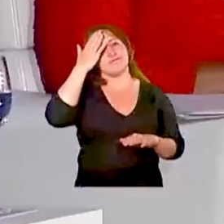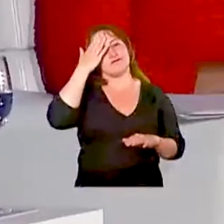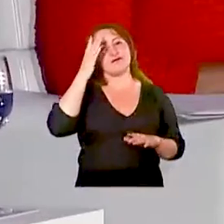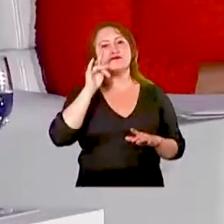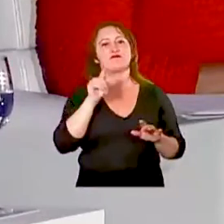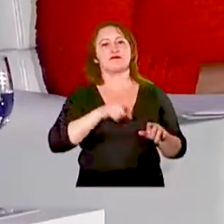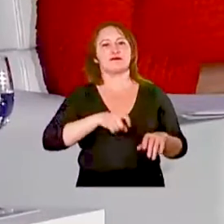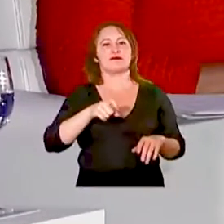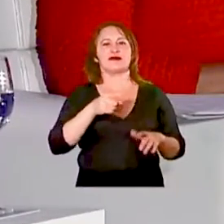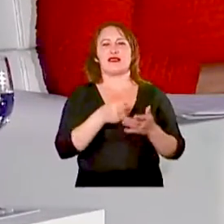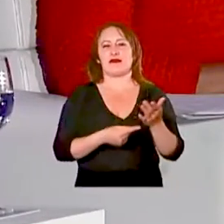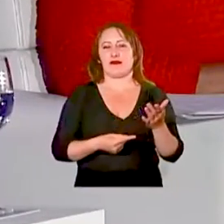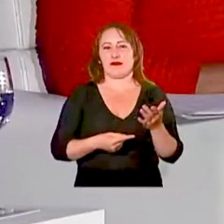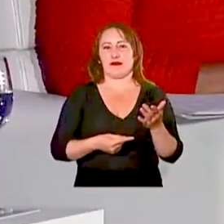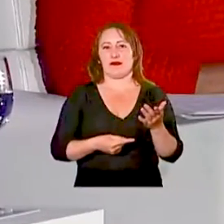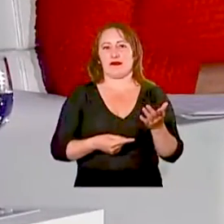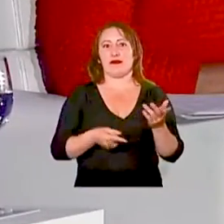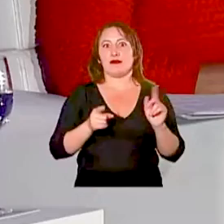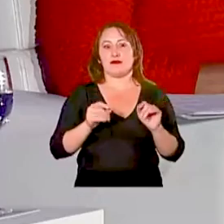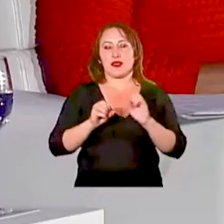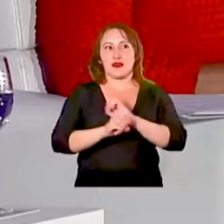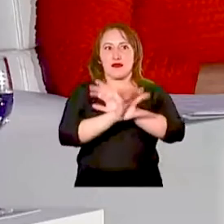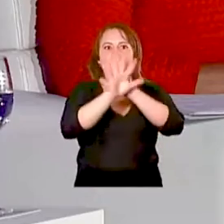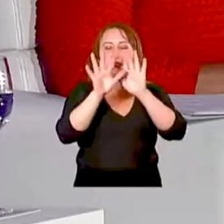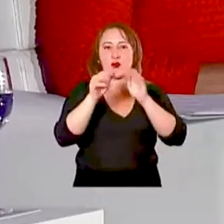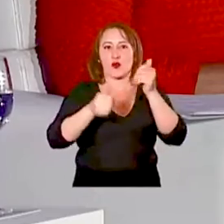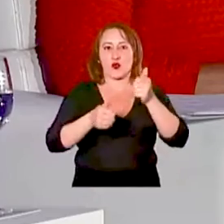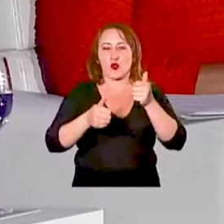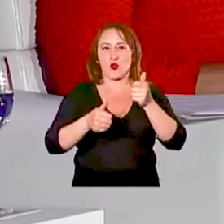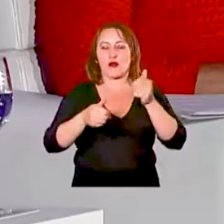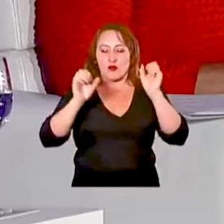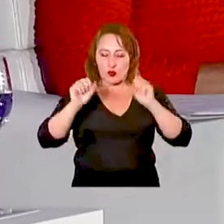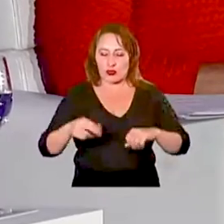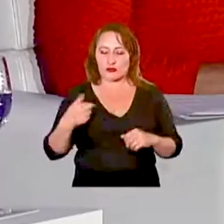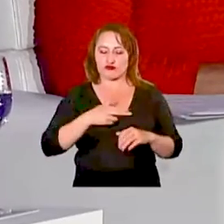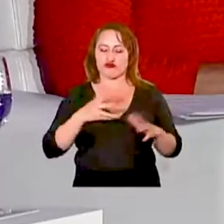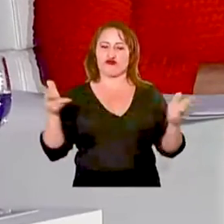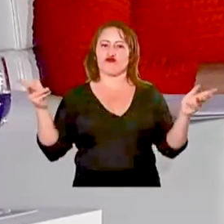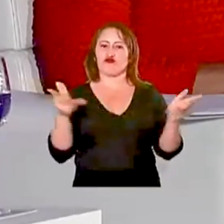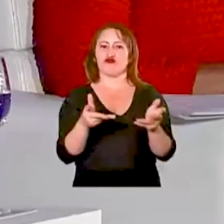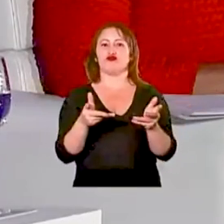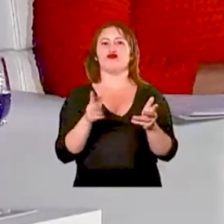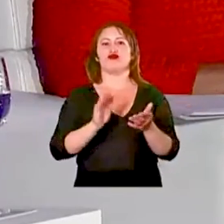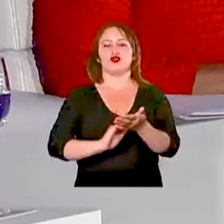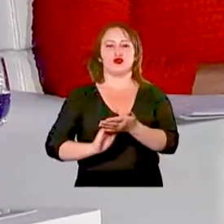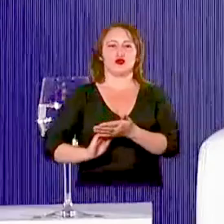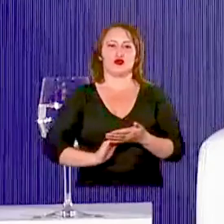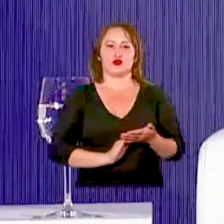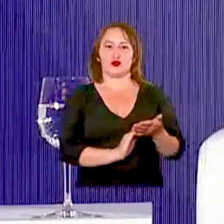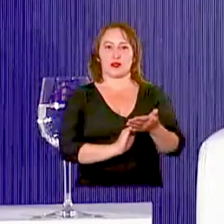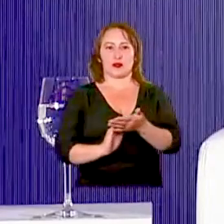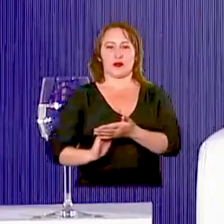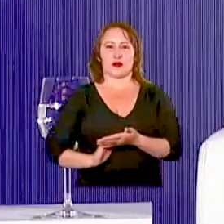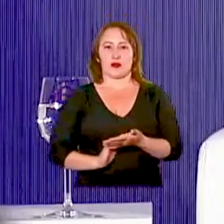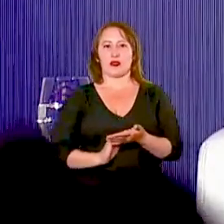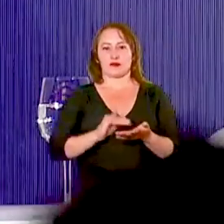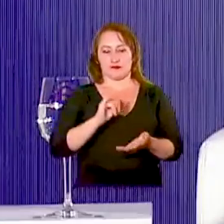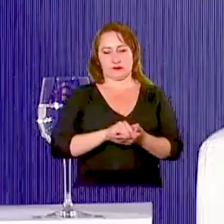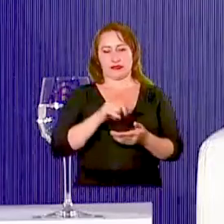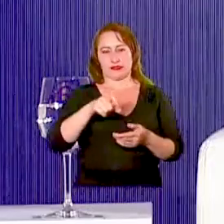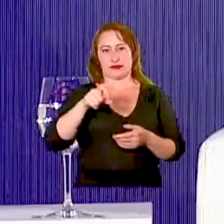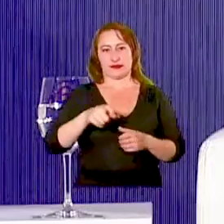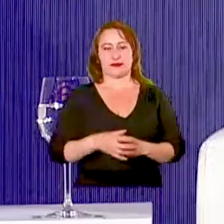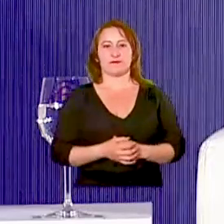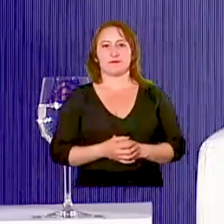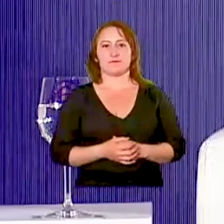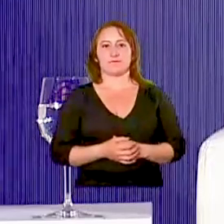sus necesidades y podamos tener claro de qué manera podemos contribuir a resolver y a solucionar esas